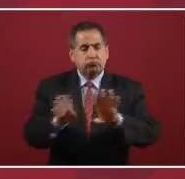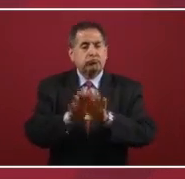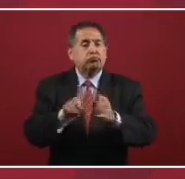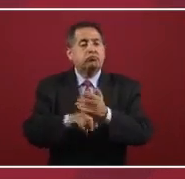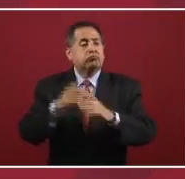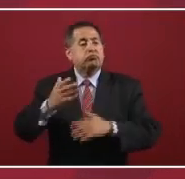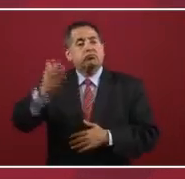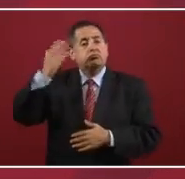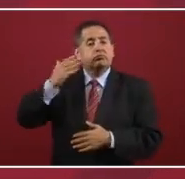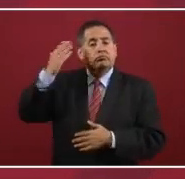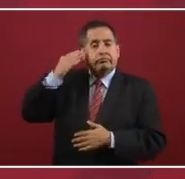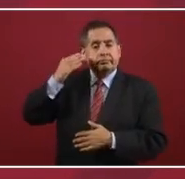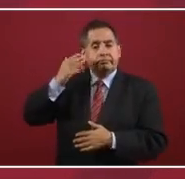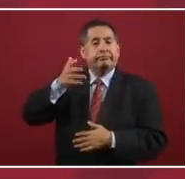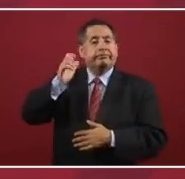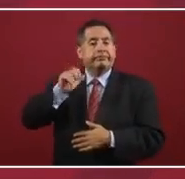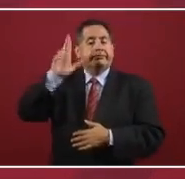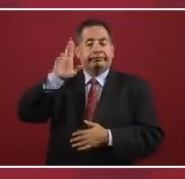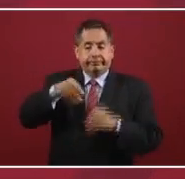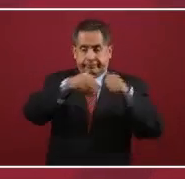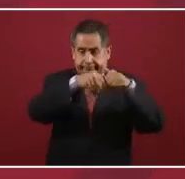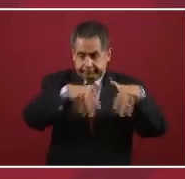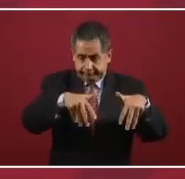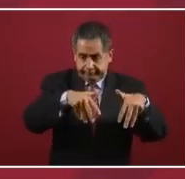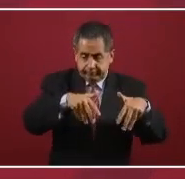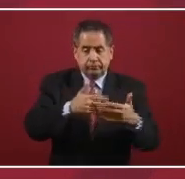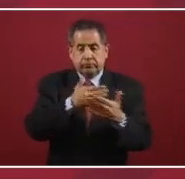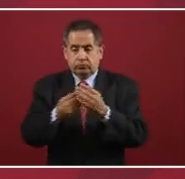la estructura y cómo va a quedar.